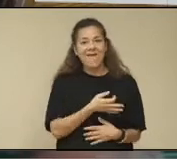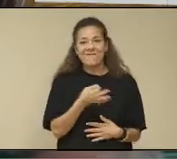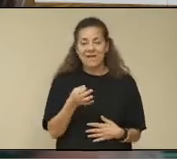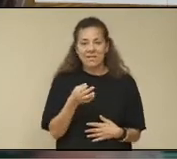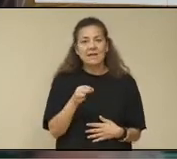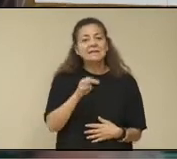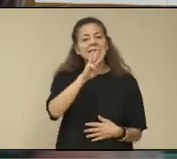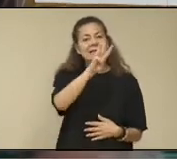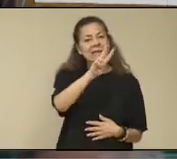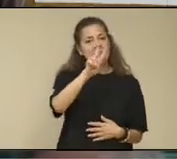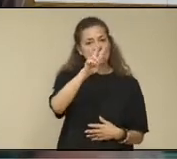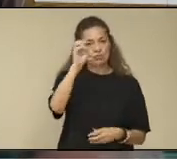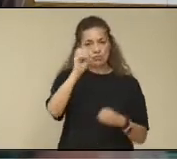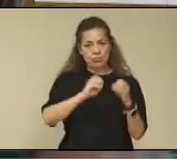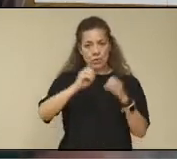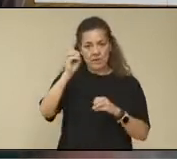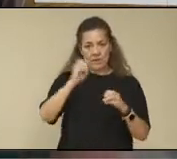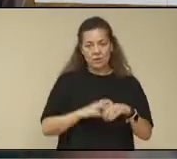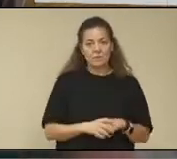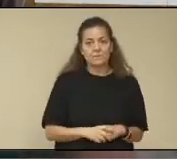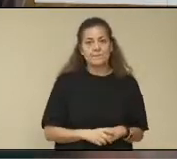32%.